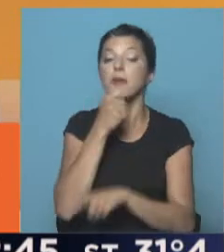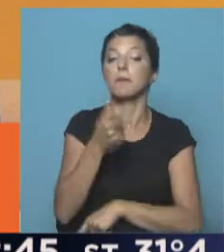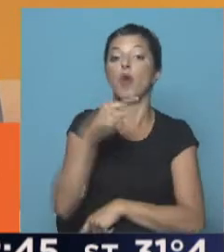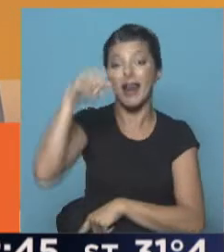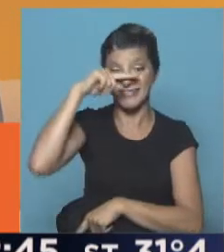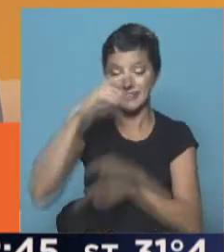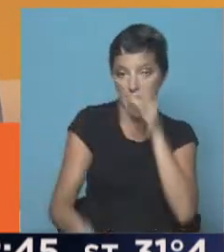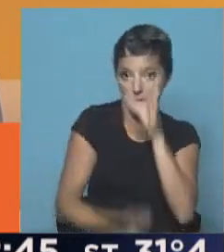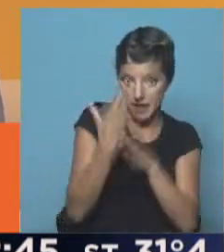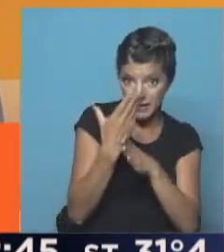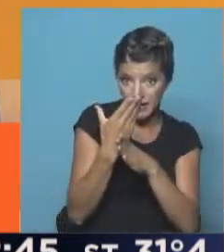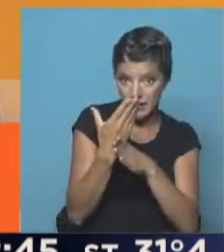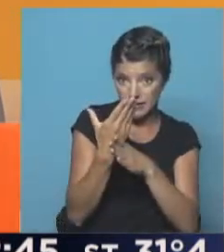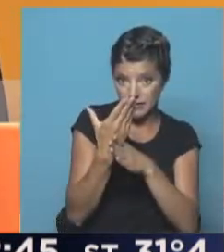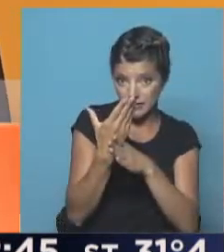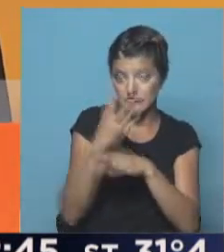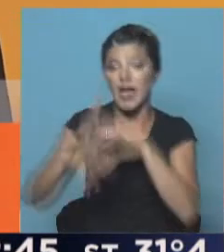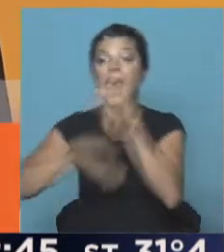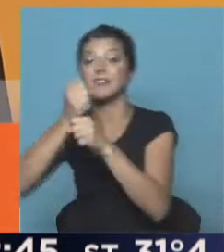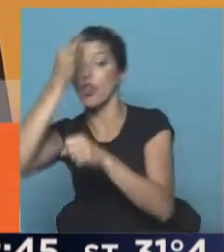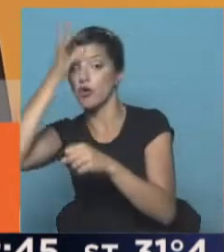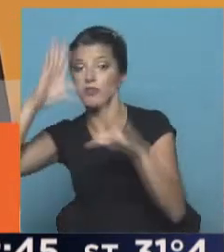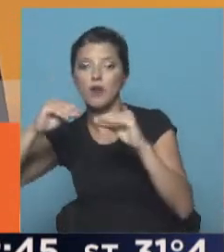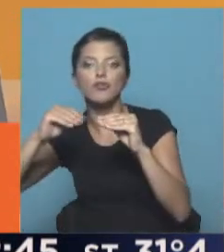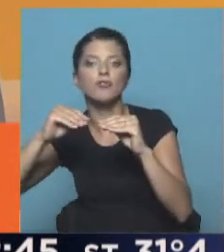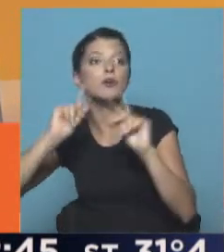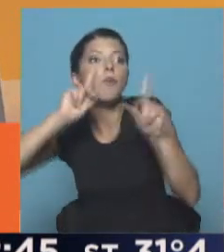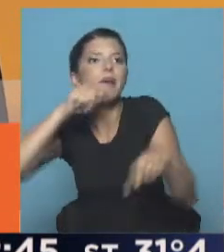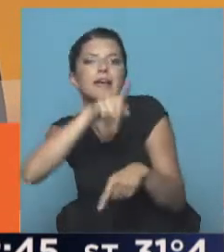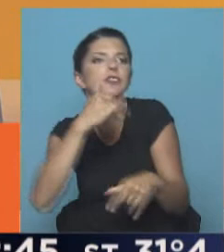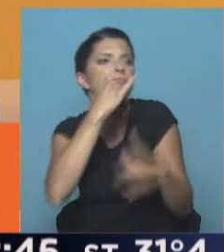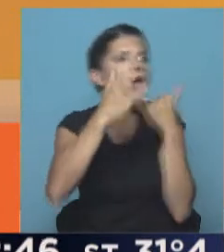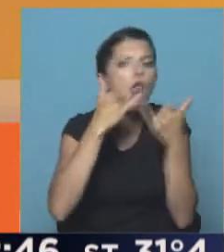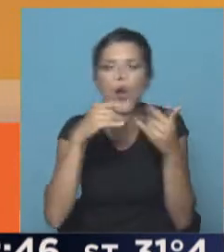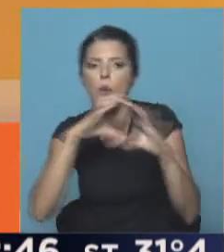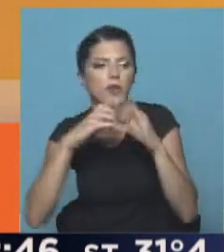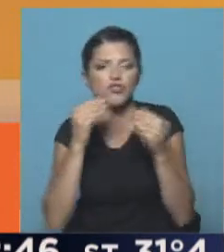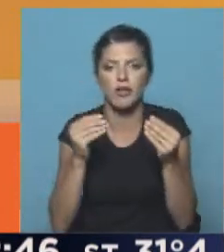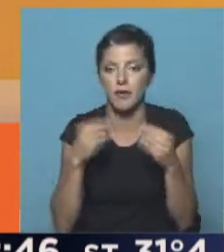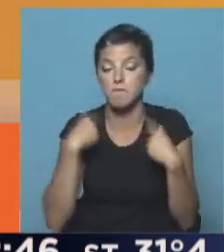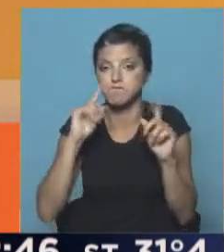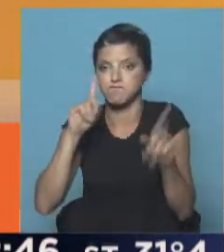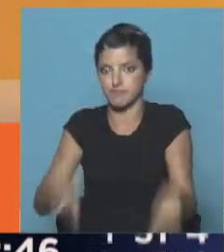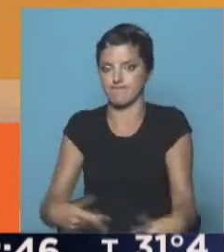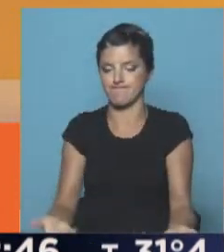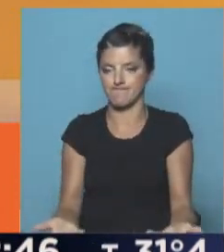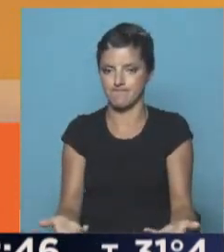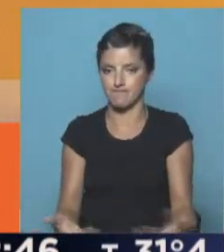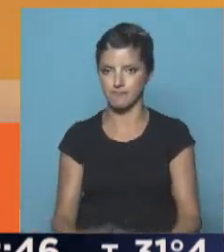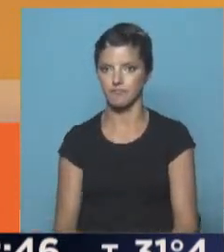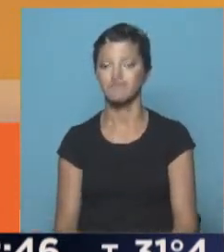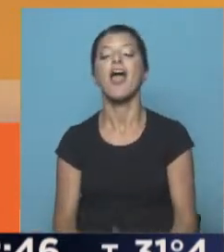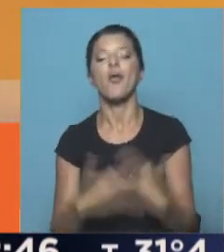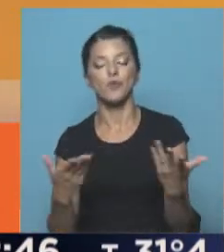mañana y a las 12 de la noche salía y nadie sabía con quién había hablado por teléfono en este caso el nepotismo es decir haber puesto a la